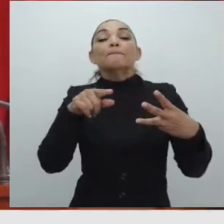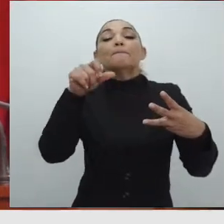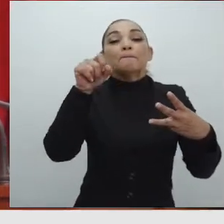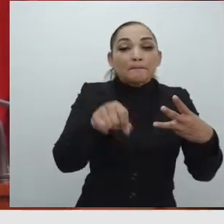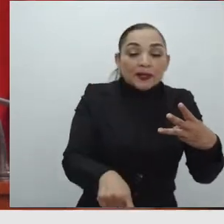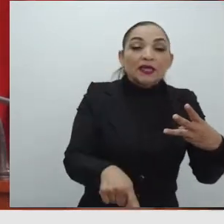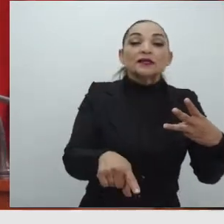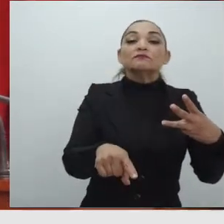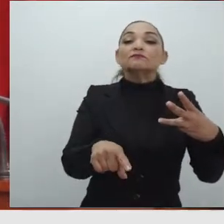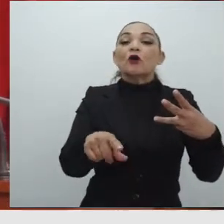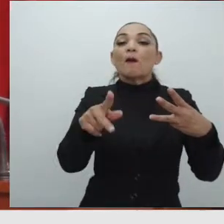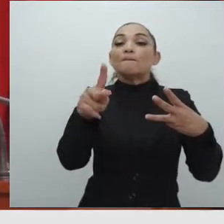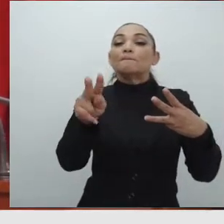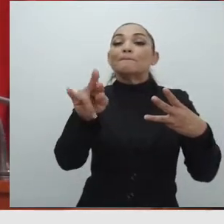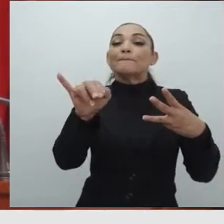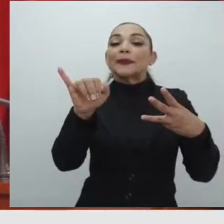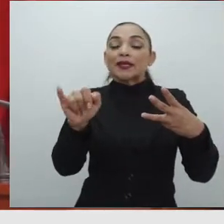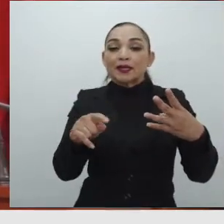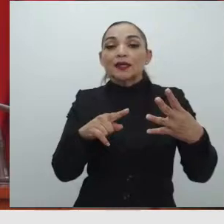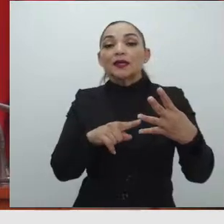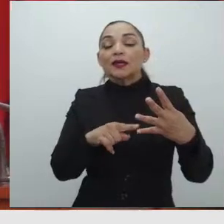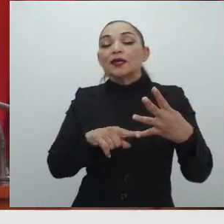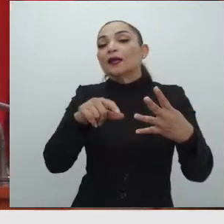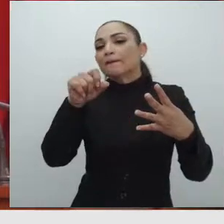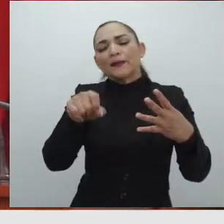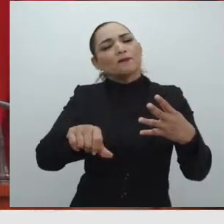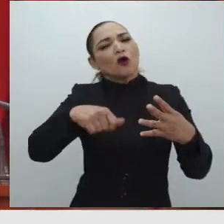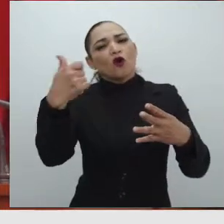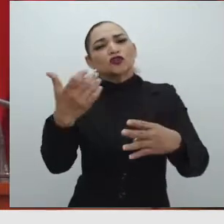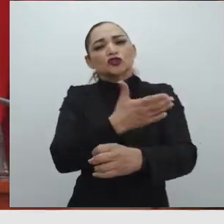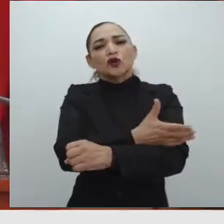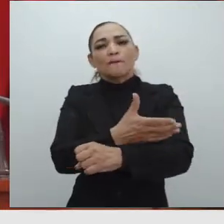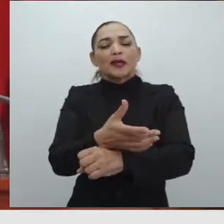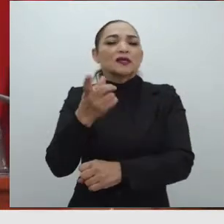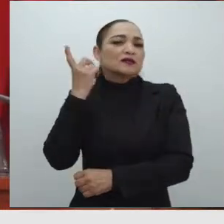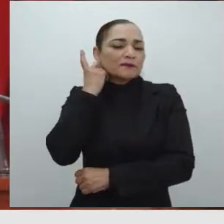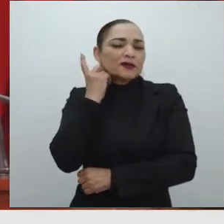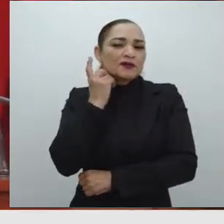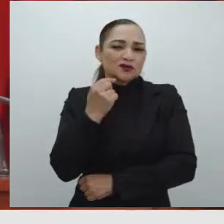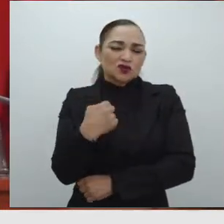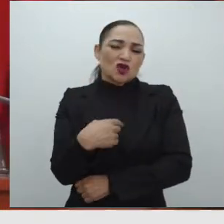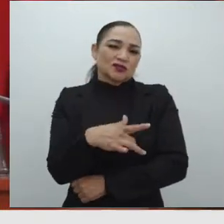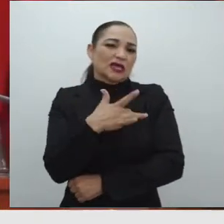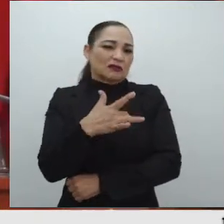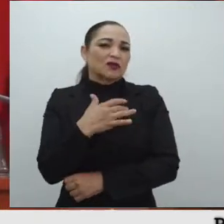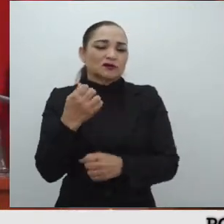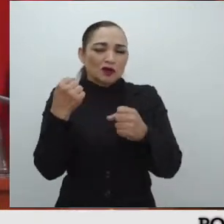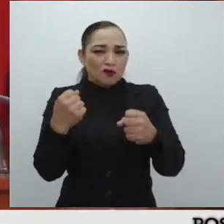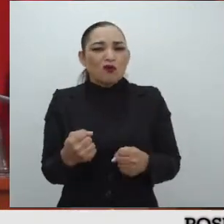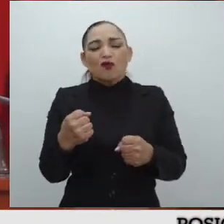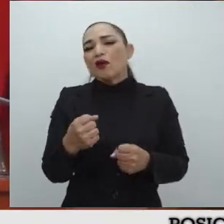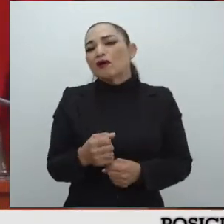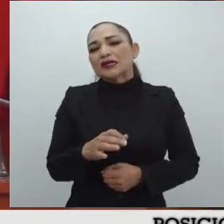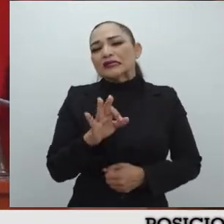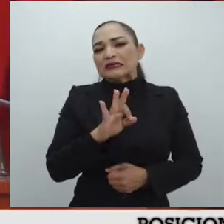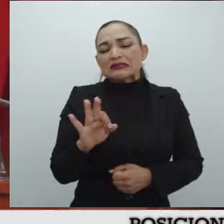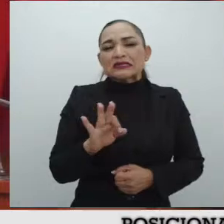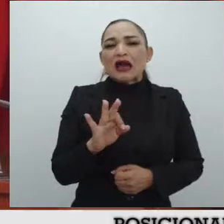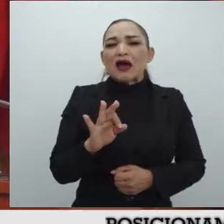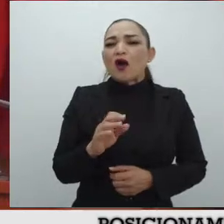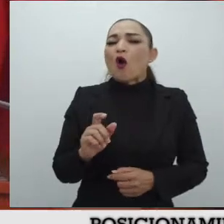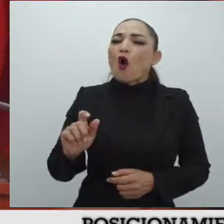Institucional y de los demás compañeros diputados, estoy seguro que podemos hacer realidad este sueño de regresarle